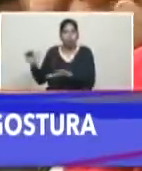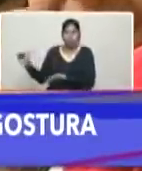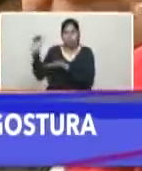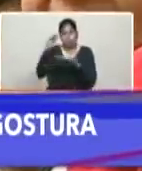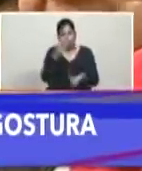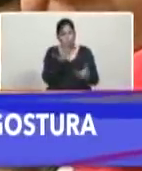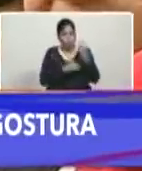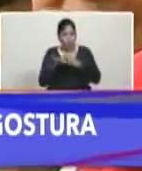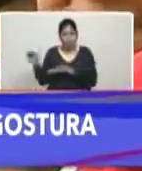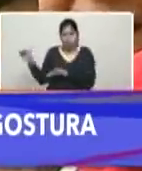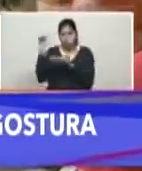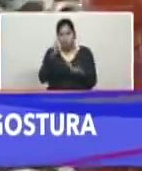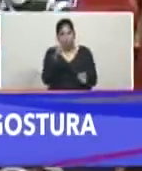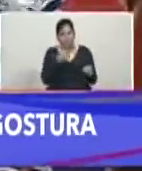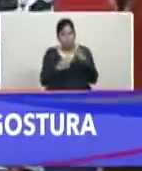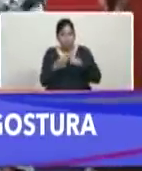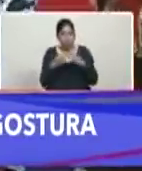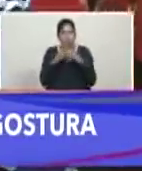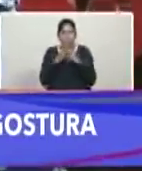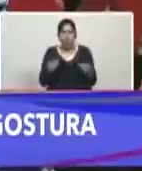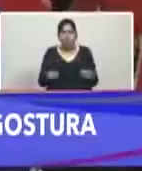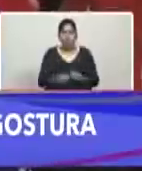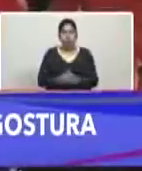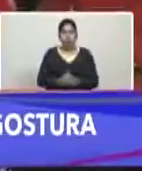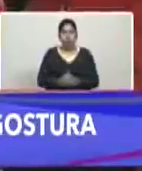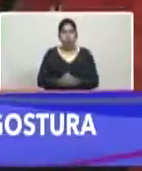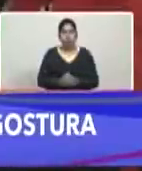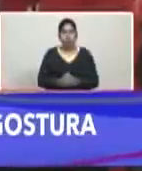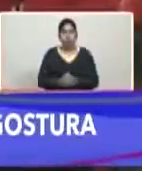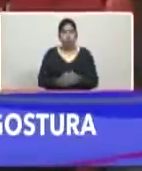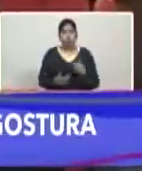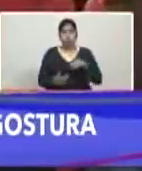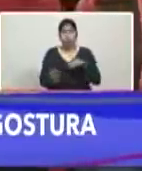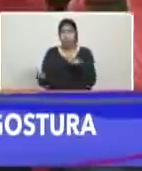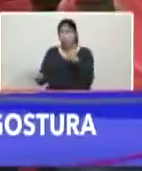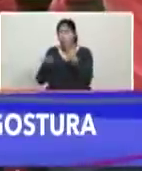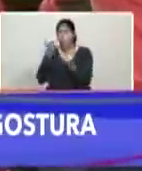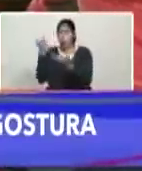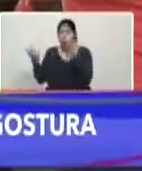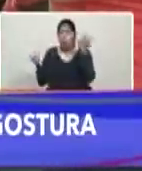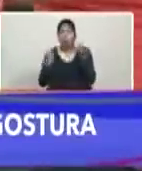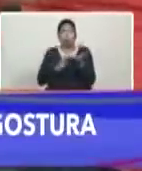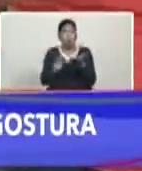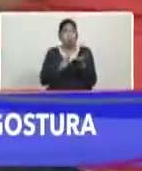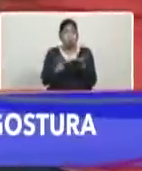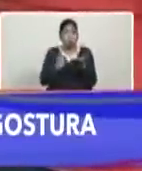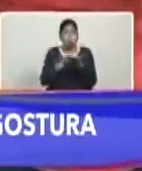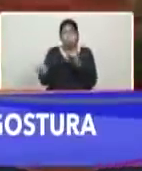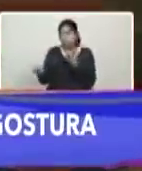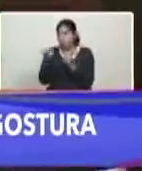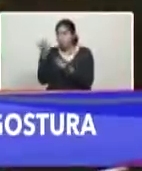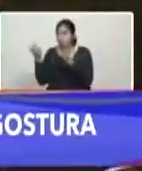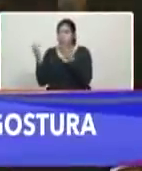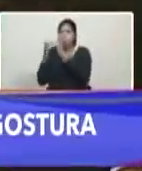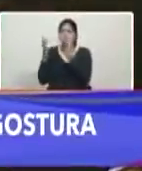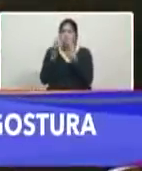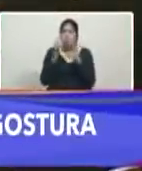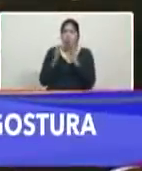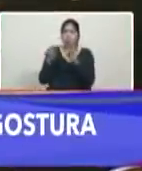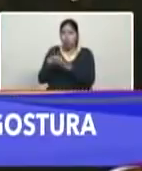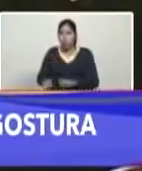los alimentos e insumos. Estamos buscando nuevos caminos con Naciones Unidas.